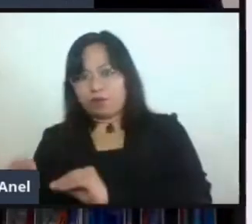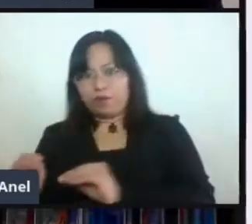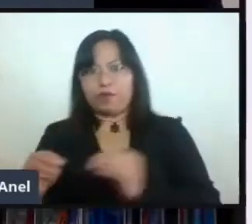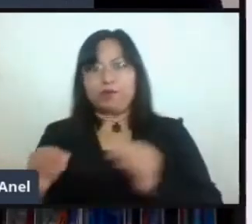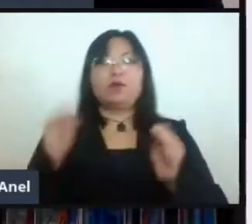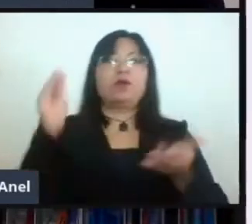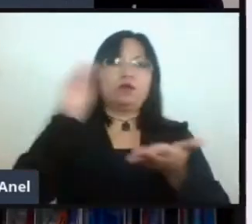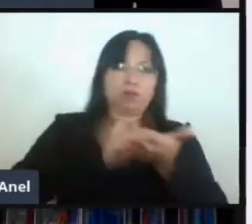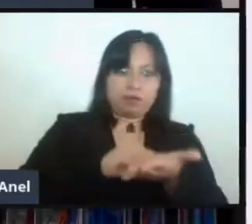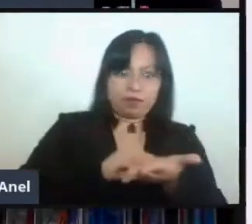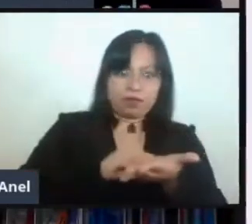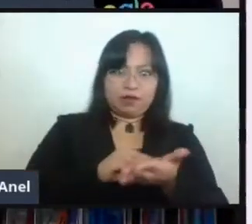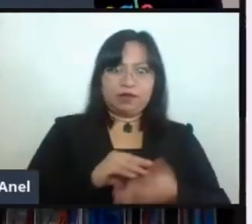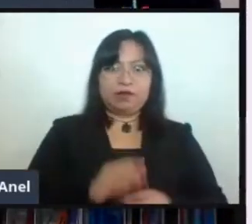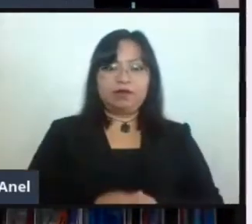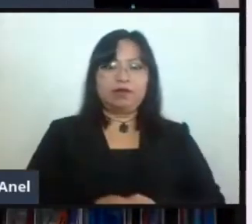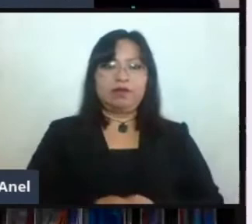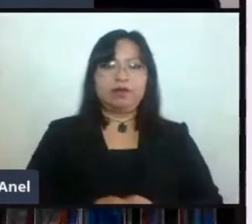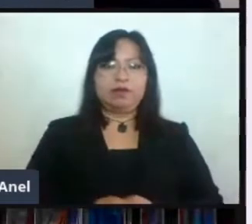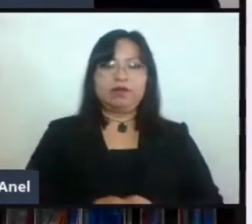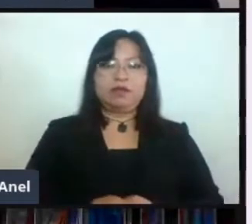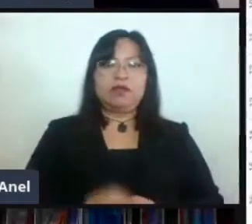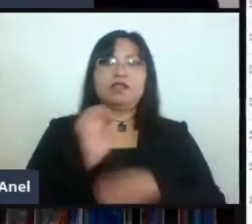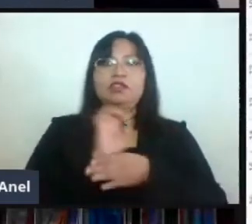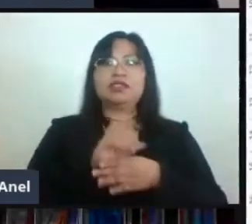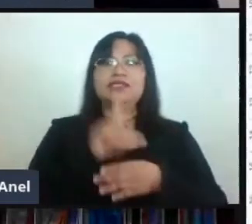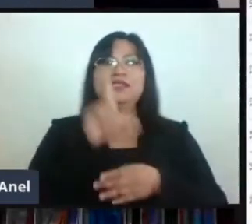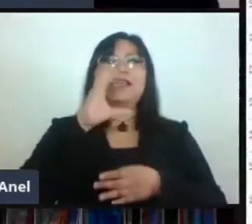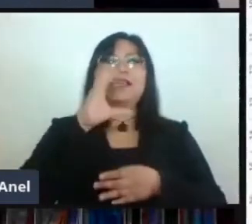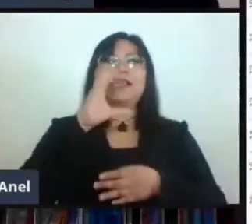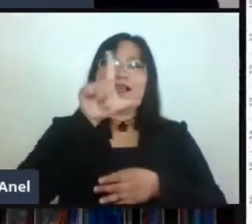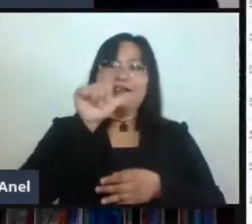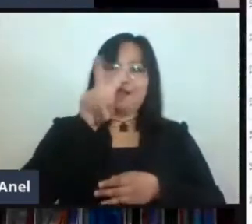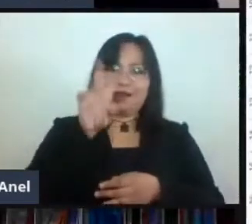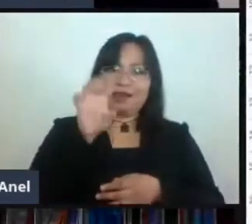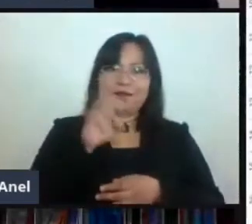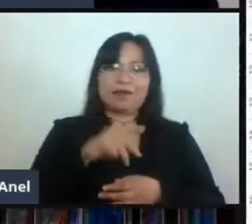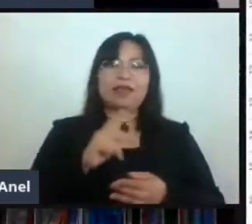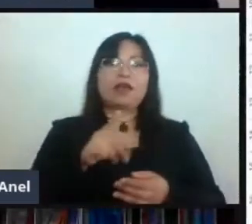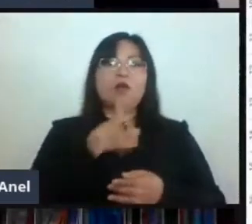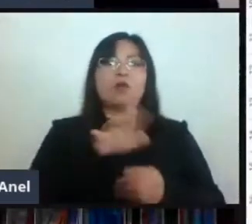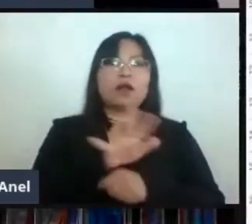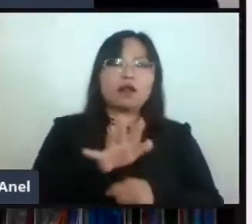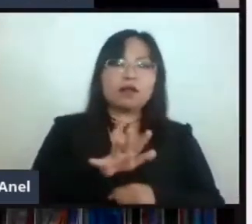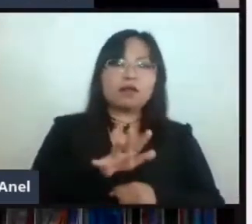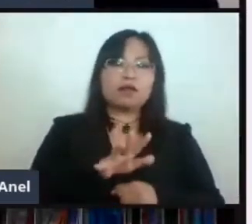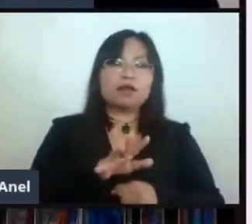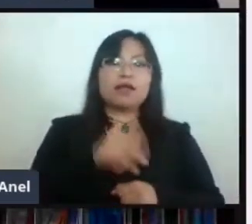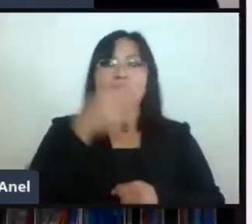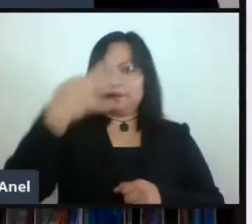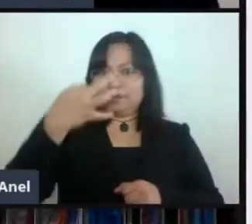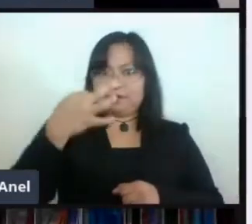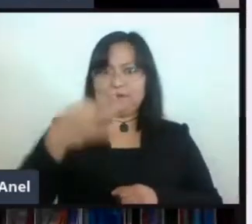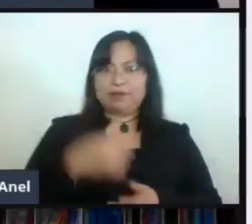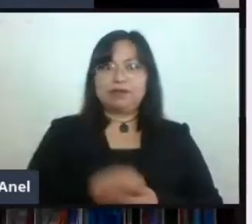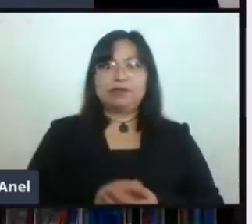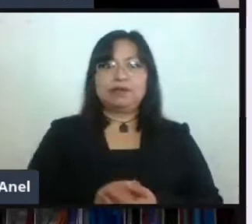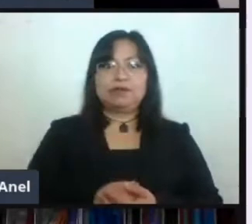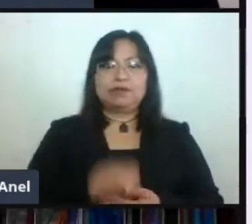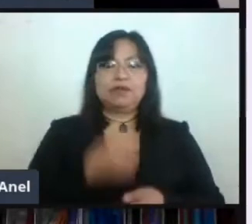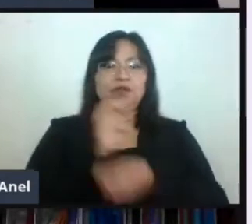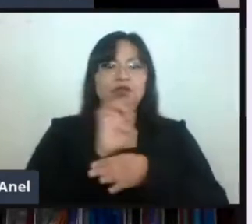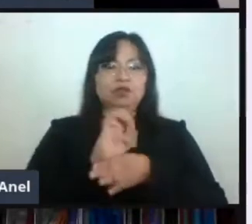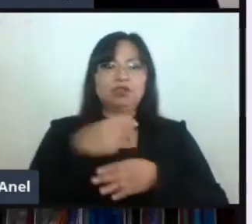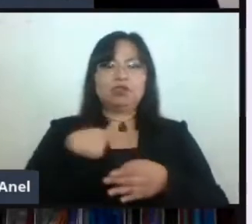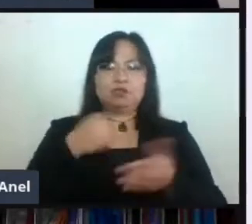Pego mis respuestas, ¿sí? Y aquí la respuesta correcta es la tercera. Así es que la